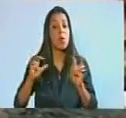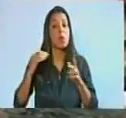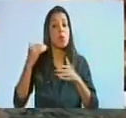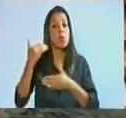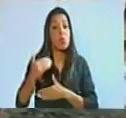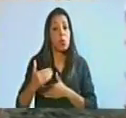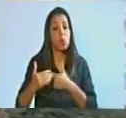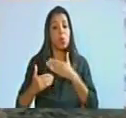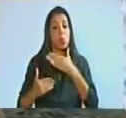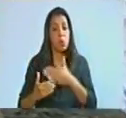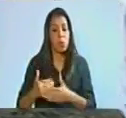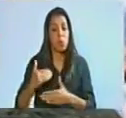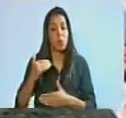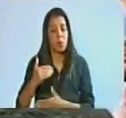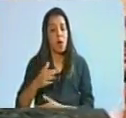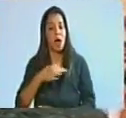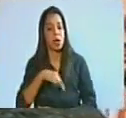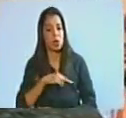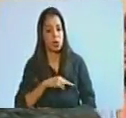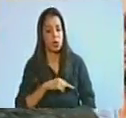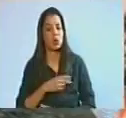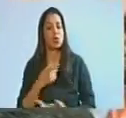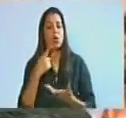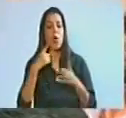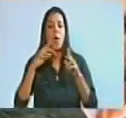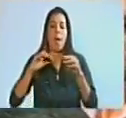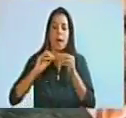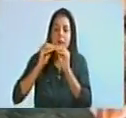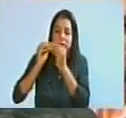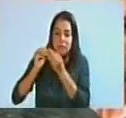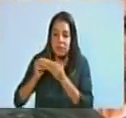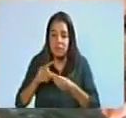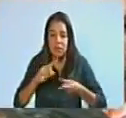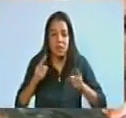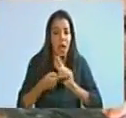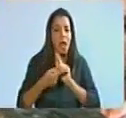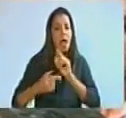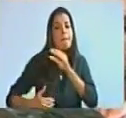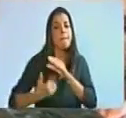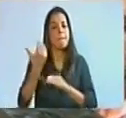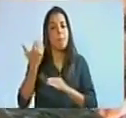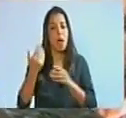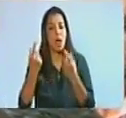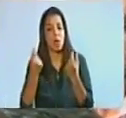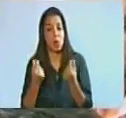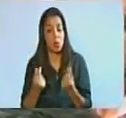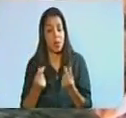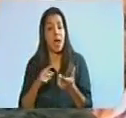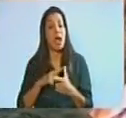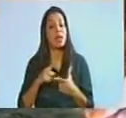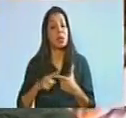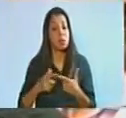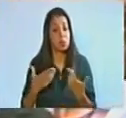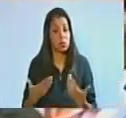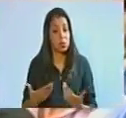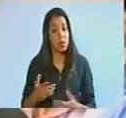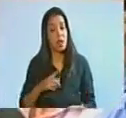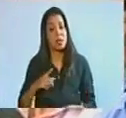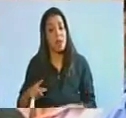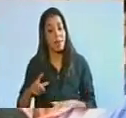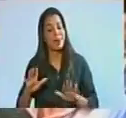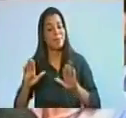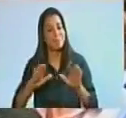una estamos haciendo el nuevo modelo económico. Entonces hay que apostar a